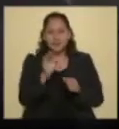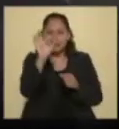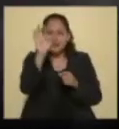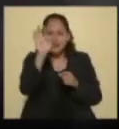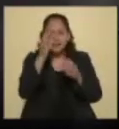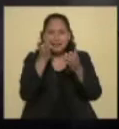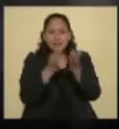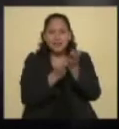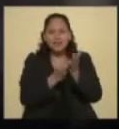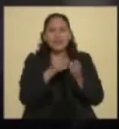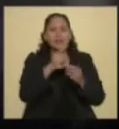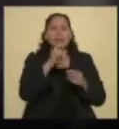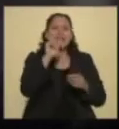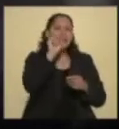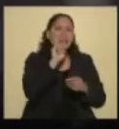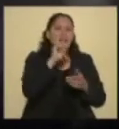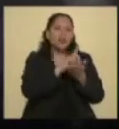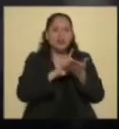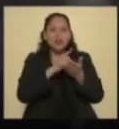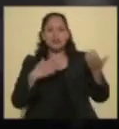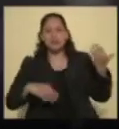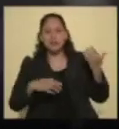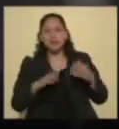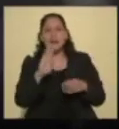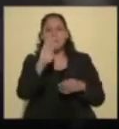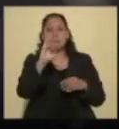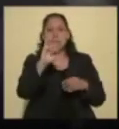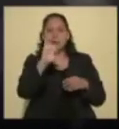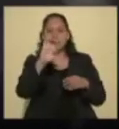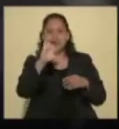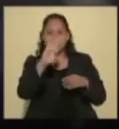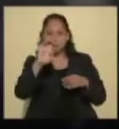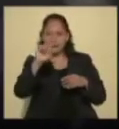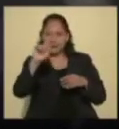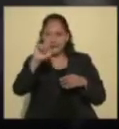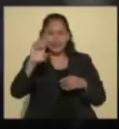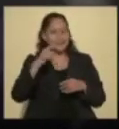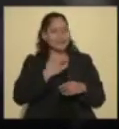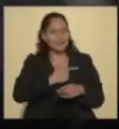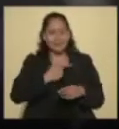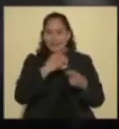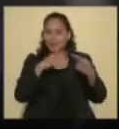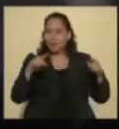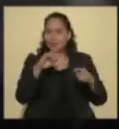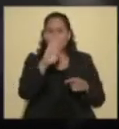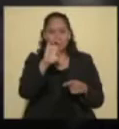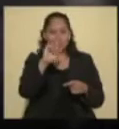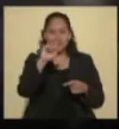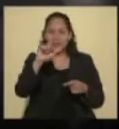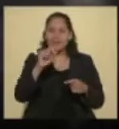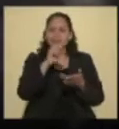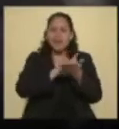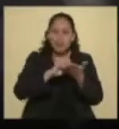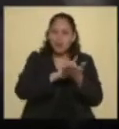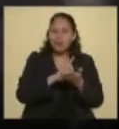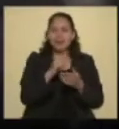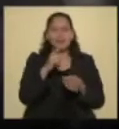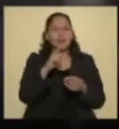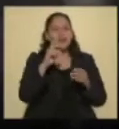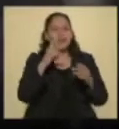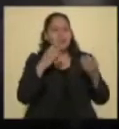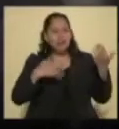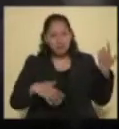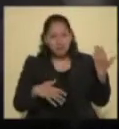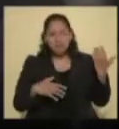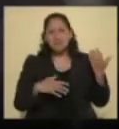Sexo, drogas y rock and roll. Los Beatles. Me encanta la música de los Beatles. La droga es nociva. Rock and